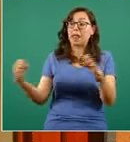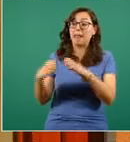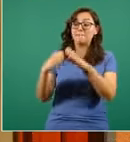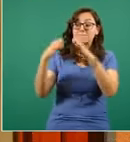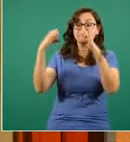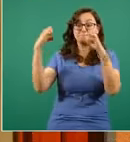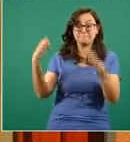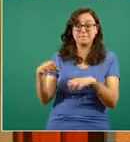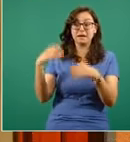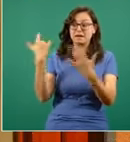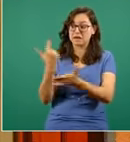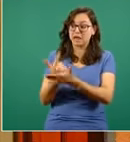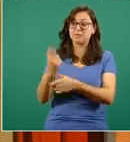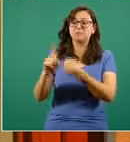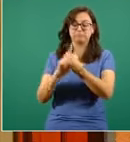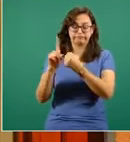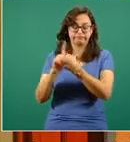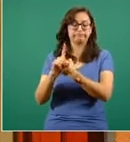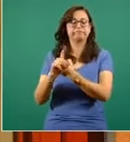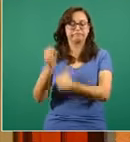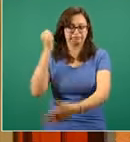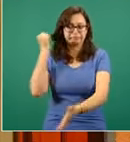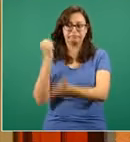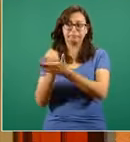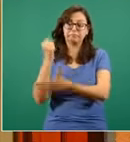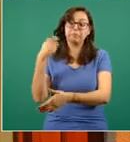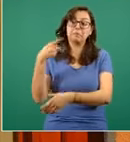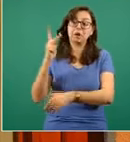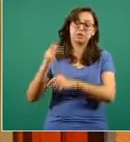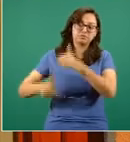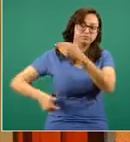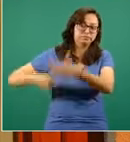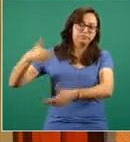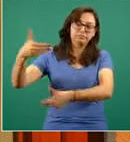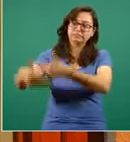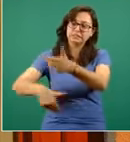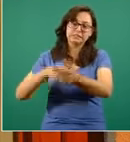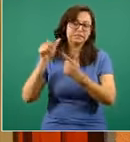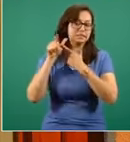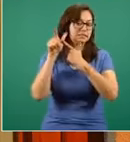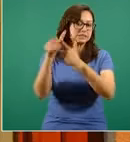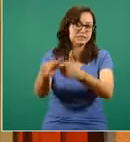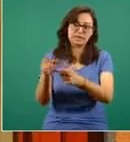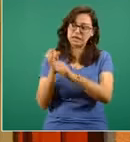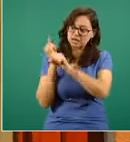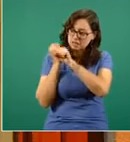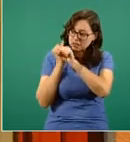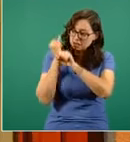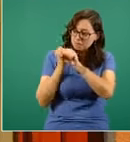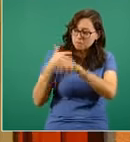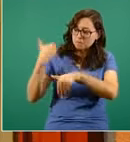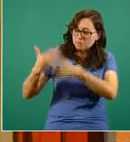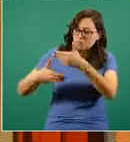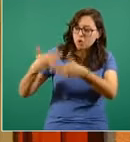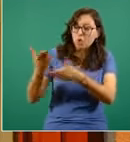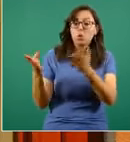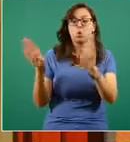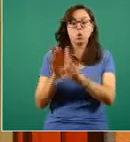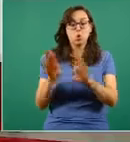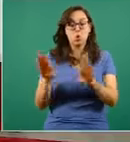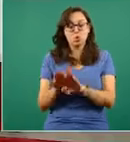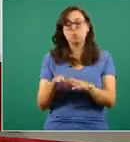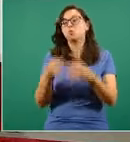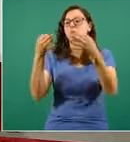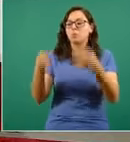de cada una de estas vacunas y cualquier información que vaya saliendo en función de su efectividad, en función de su seguridad